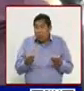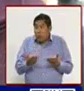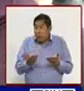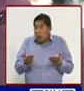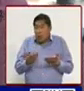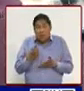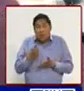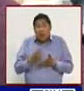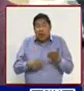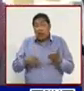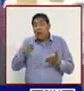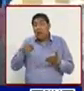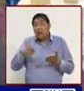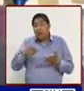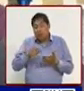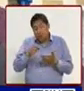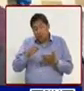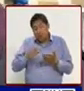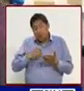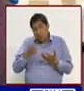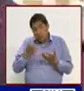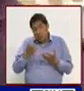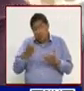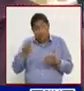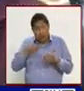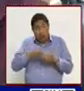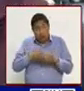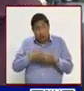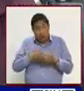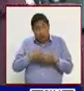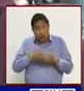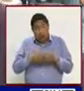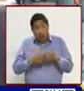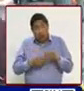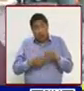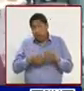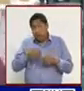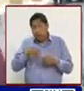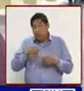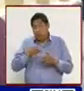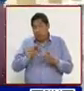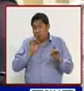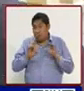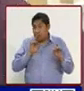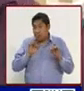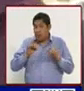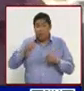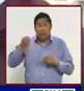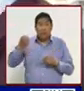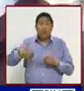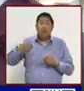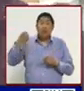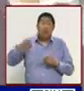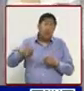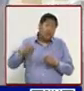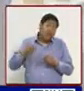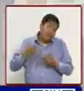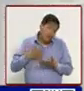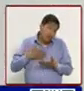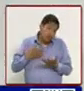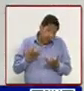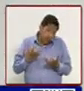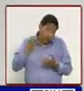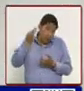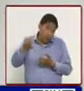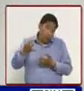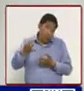recabar requisitos para postulantes, ¿no? Al proceso de preselección de candidatos para las elecciones judiciales, ¿no? ¿Usted